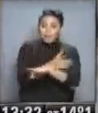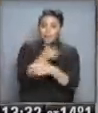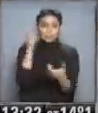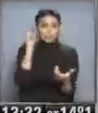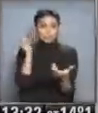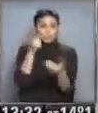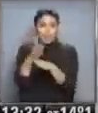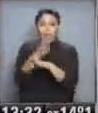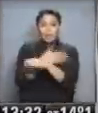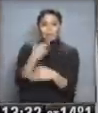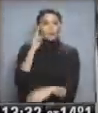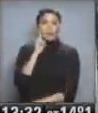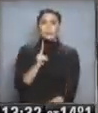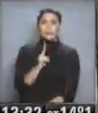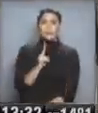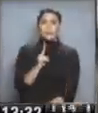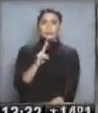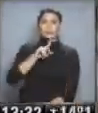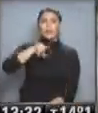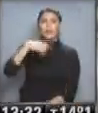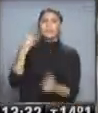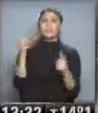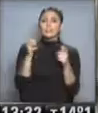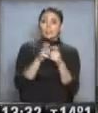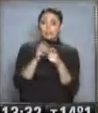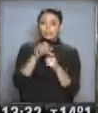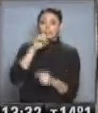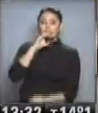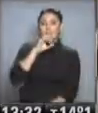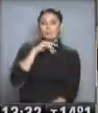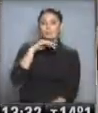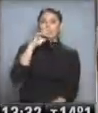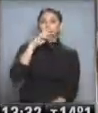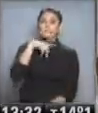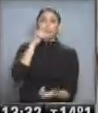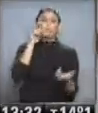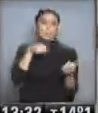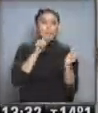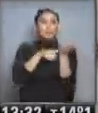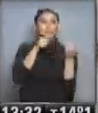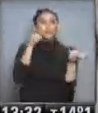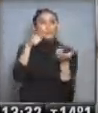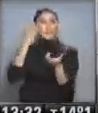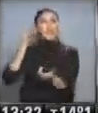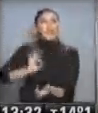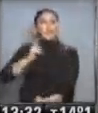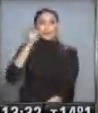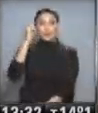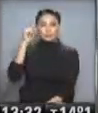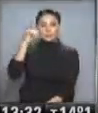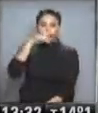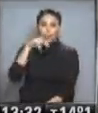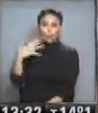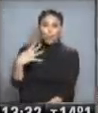la posibilidad de ver Me matan si no trabajo y si trabajo me matan, el documental que hizo en el 74 con Cine de la